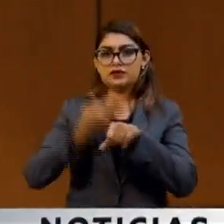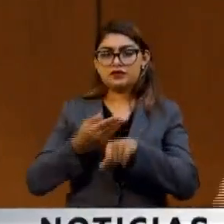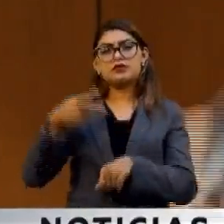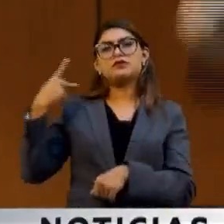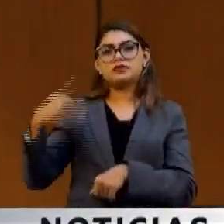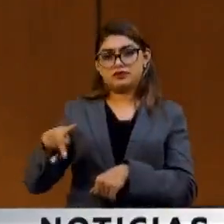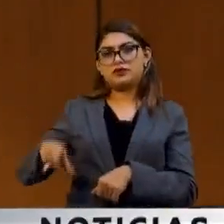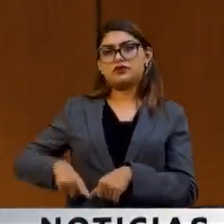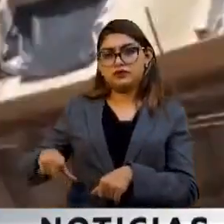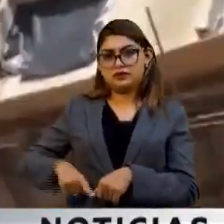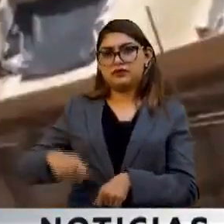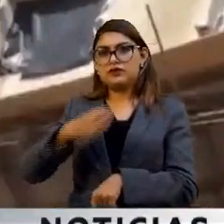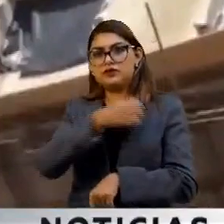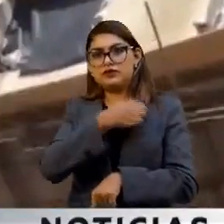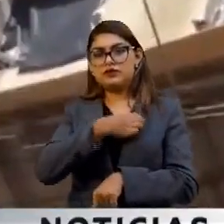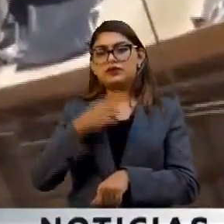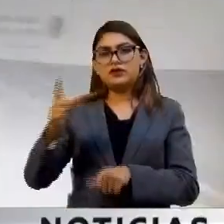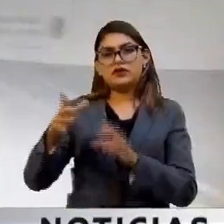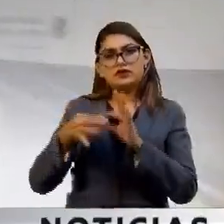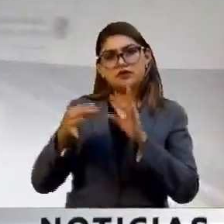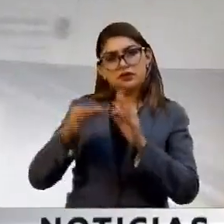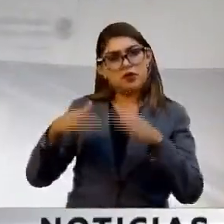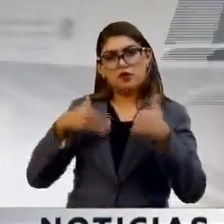desconfianza en las investigaciones de este caso.